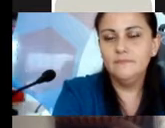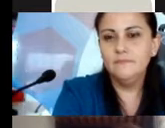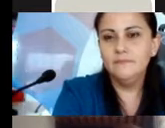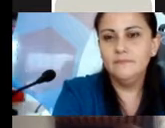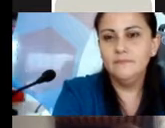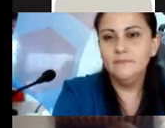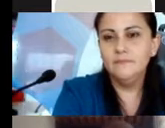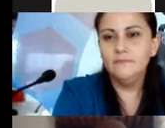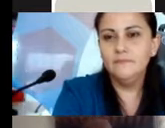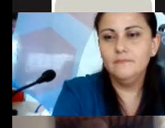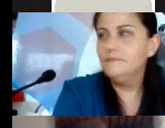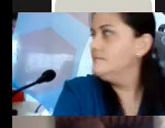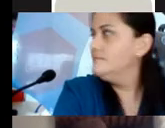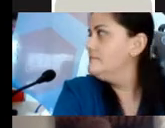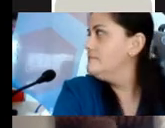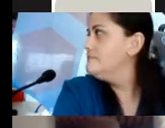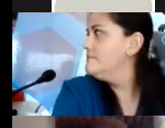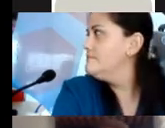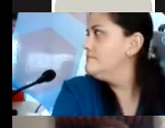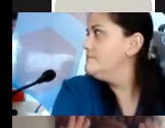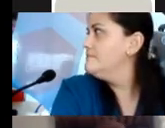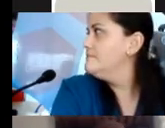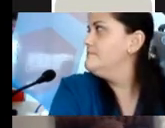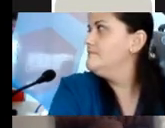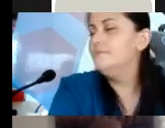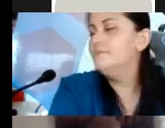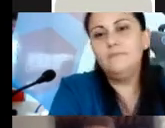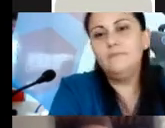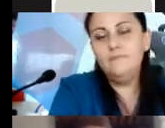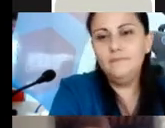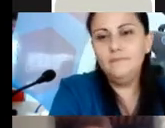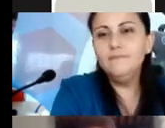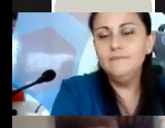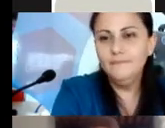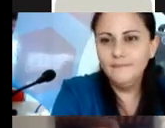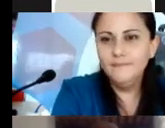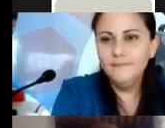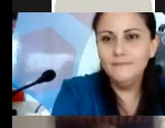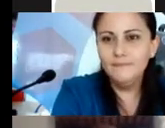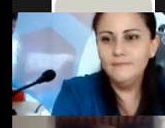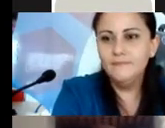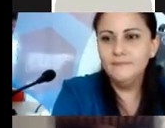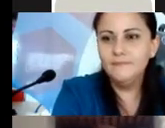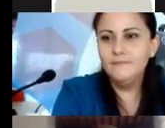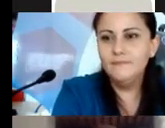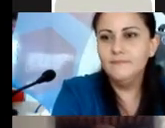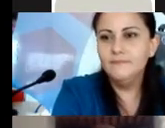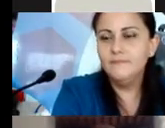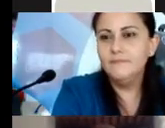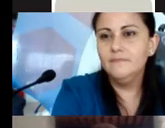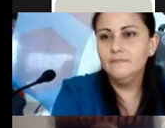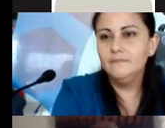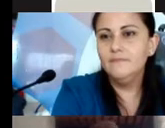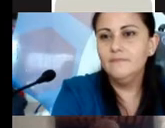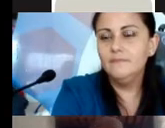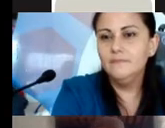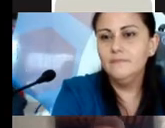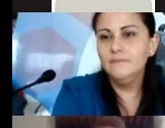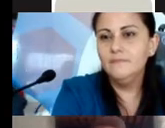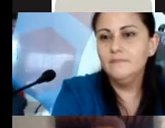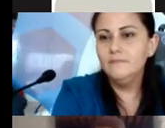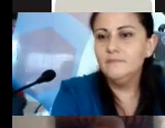paciente hipotono podría ser, que podría utilizar, pero hay que ver qué es lo que pasó, si hubo o no una intervención